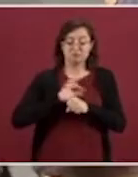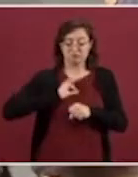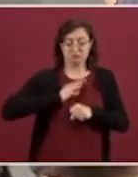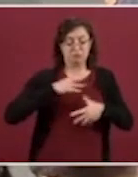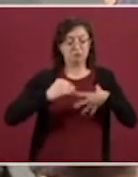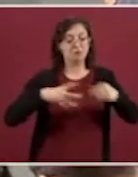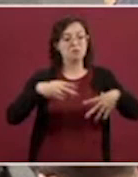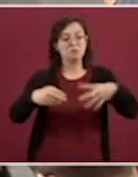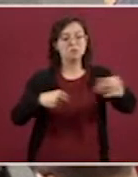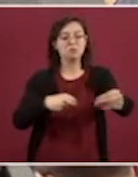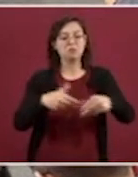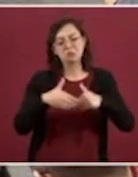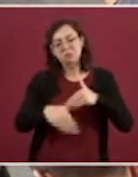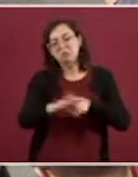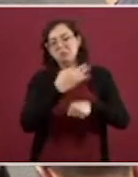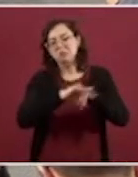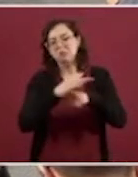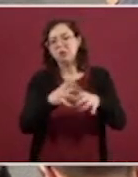pasajera?